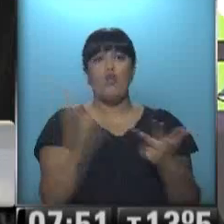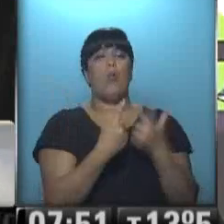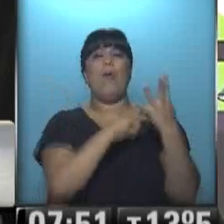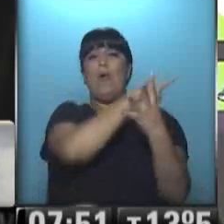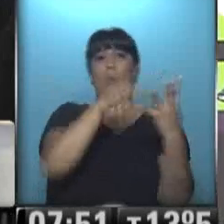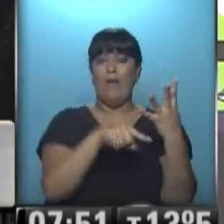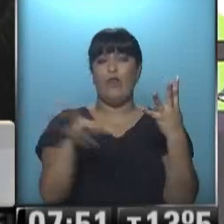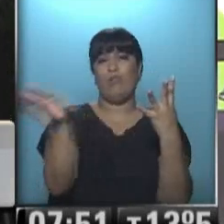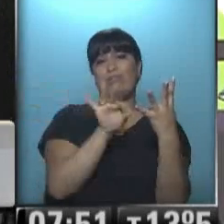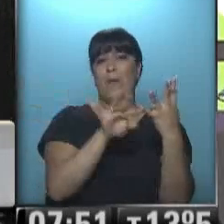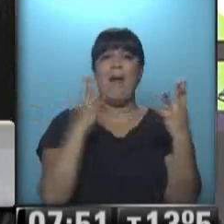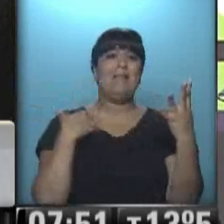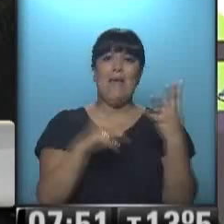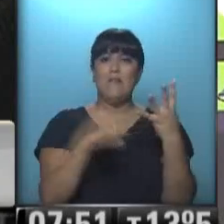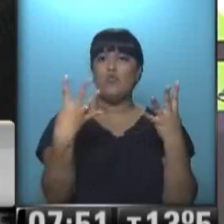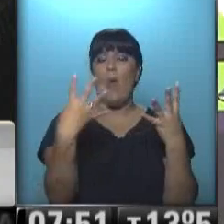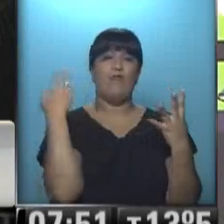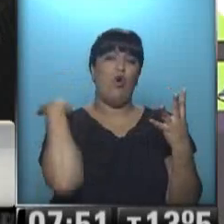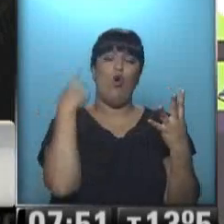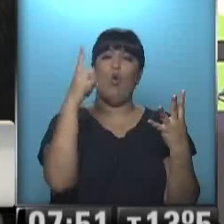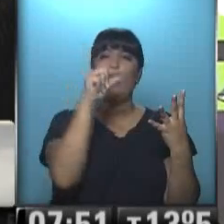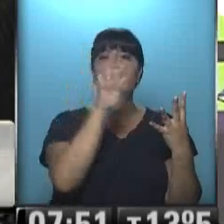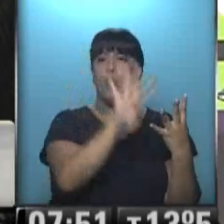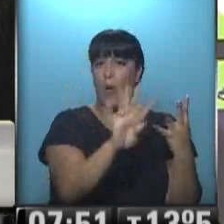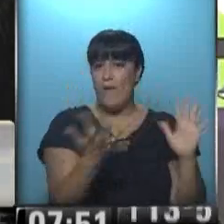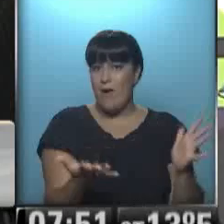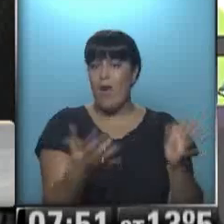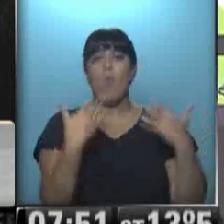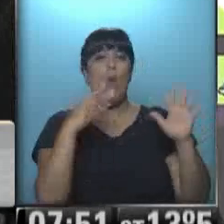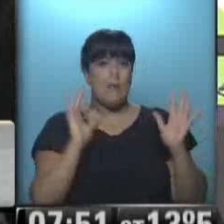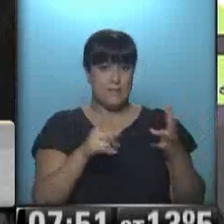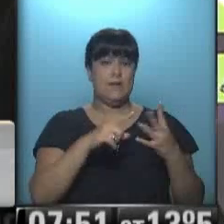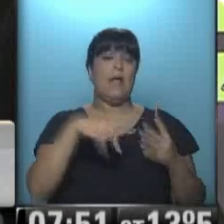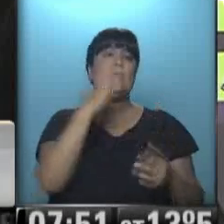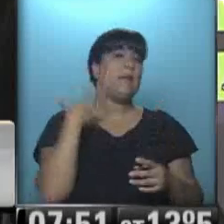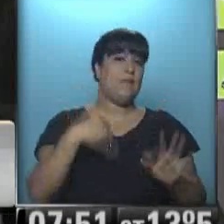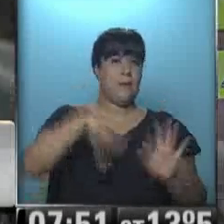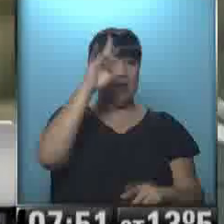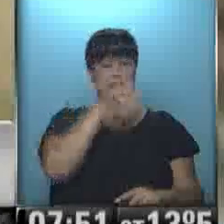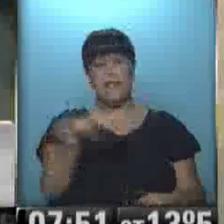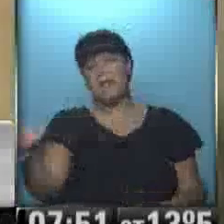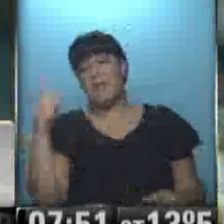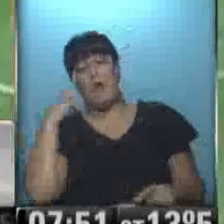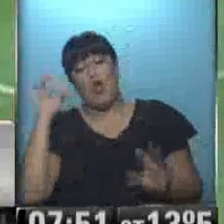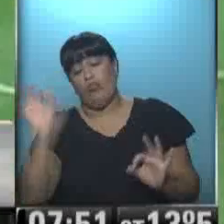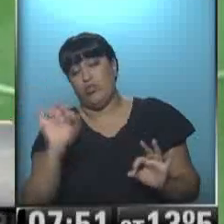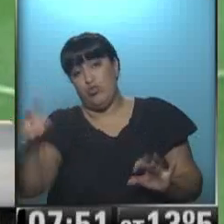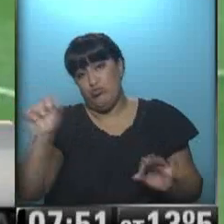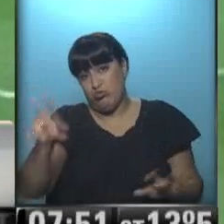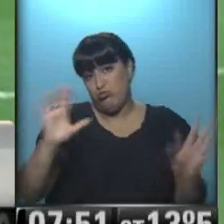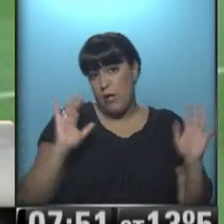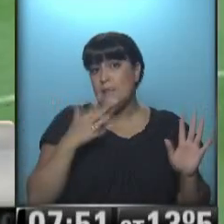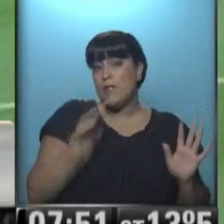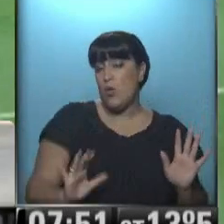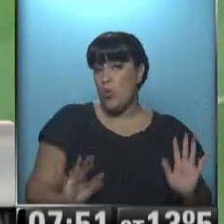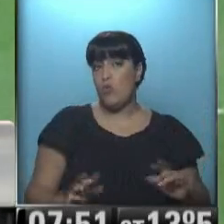a un mundial. Pero por ahí Tevez está por encima de los otros delanteros. Bueno, es tu apreciación. Seguramente.